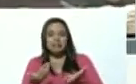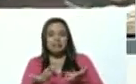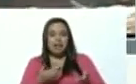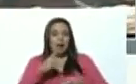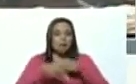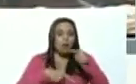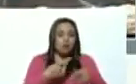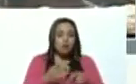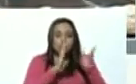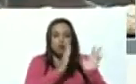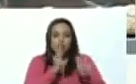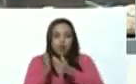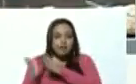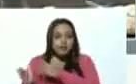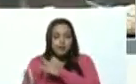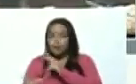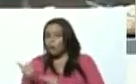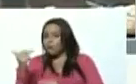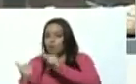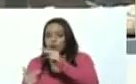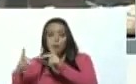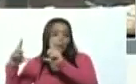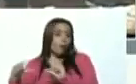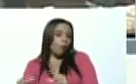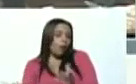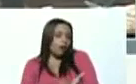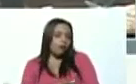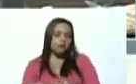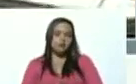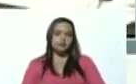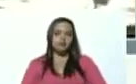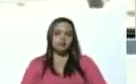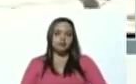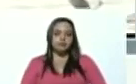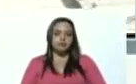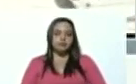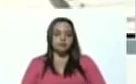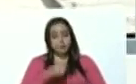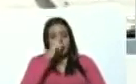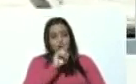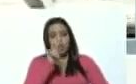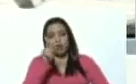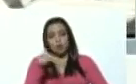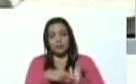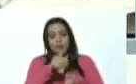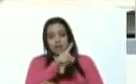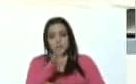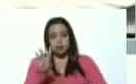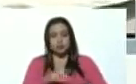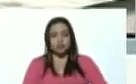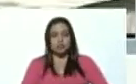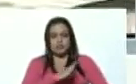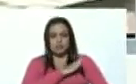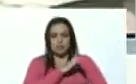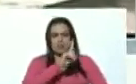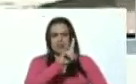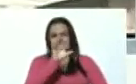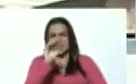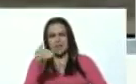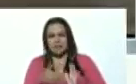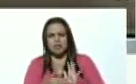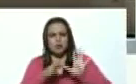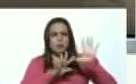proceso organizativo que la construcción de viviendas. En el año 2014 apenas llegamos 10.981